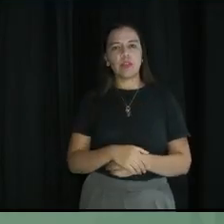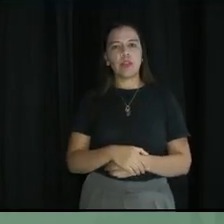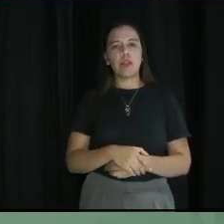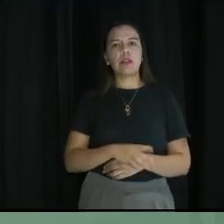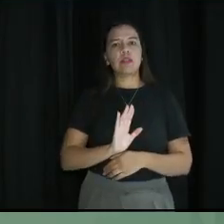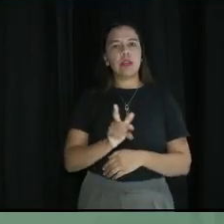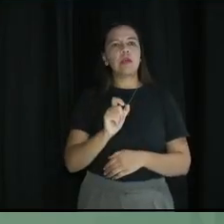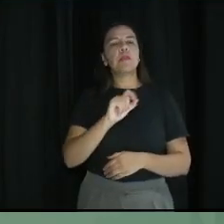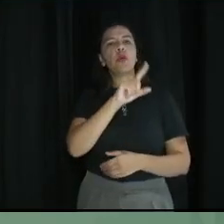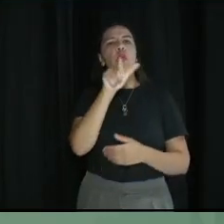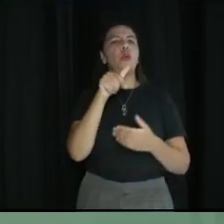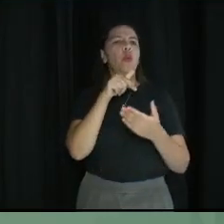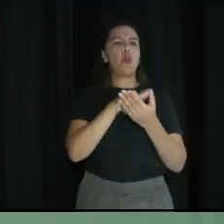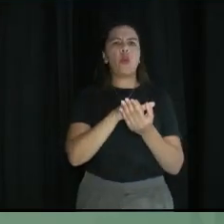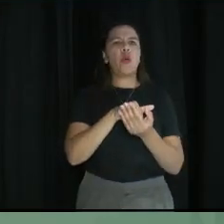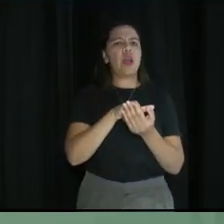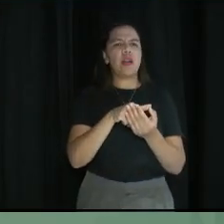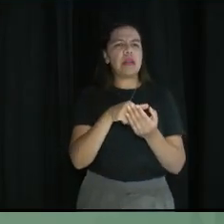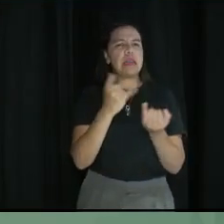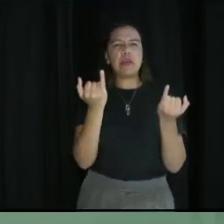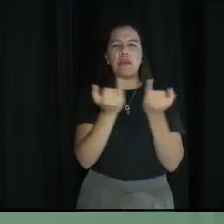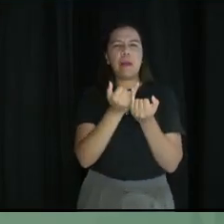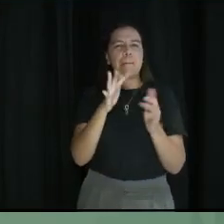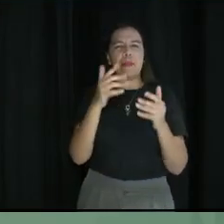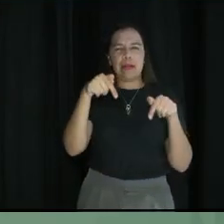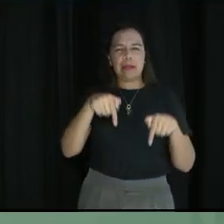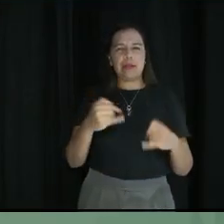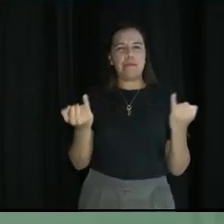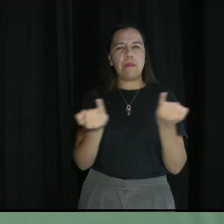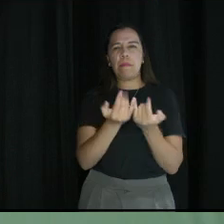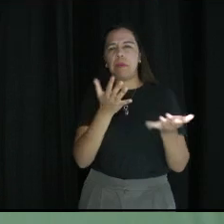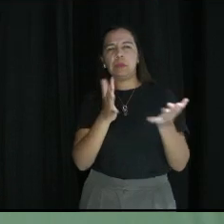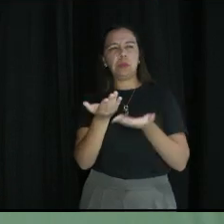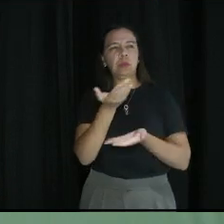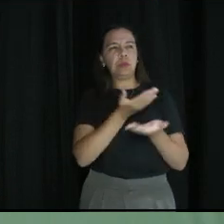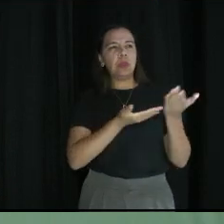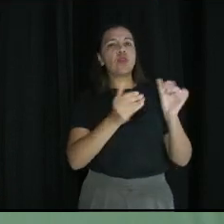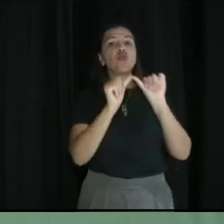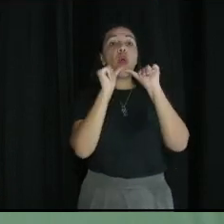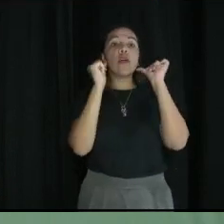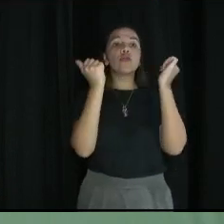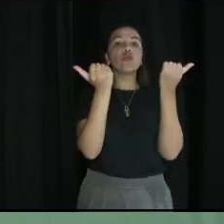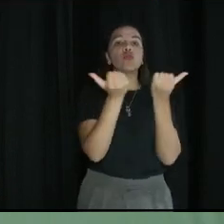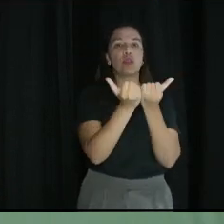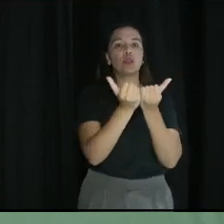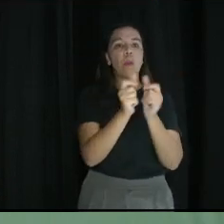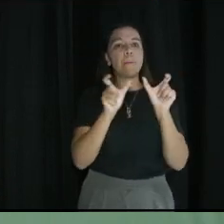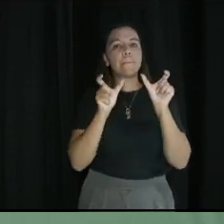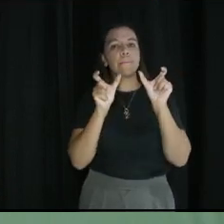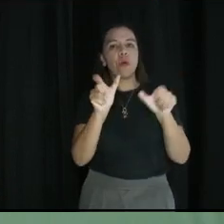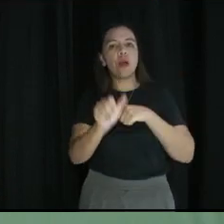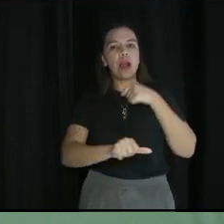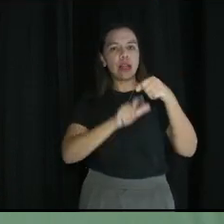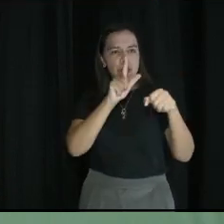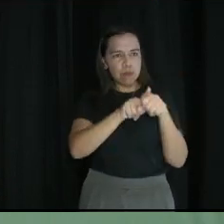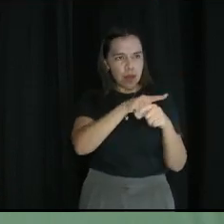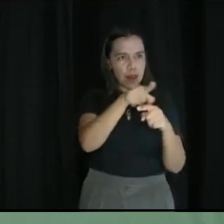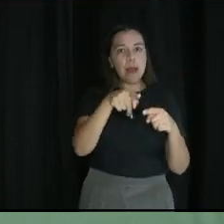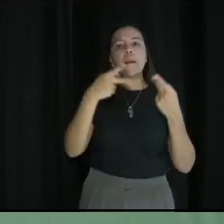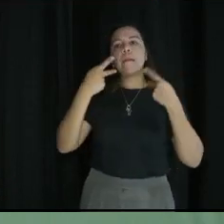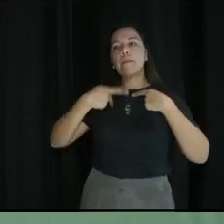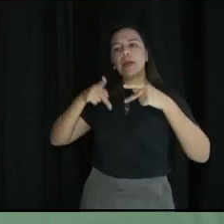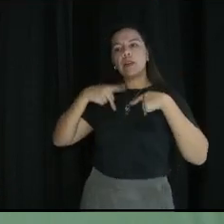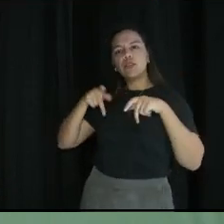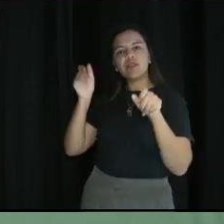compartir un espacio, precisamente a una cuadra de este recinto, con una asociación protectora de animales y algunas activistas del